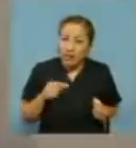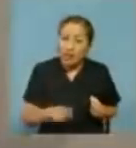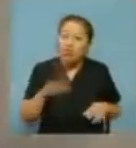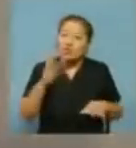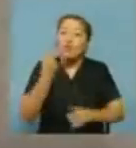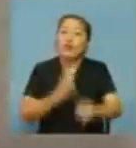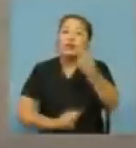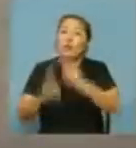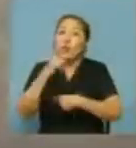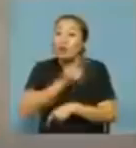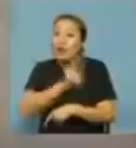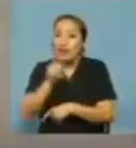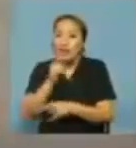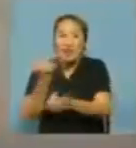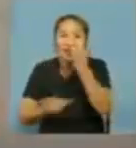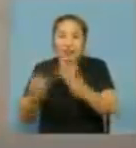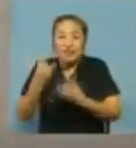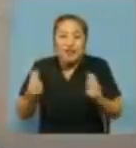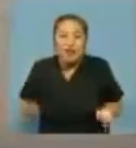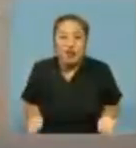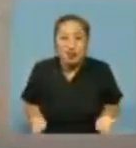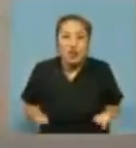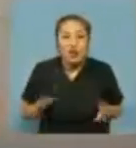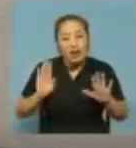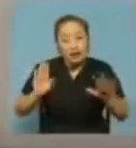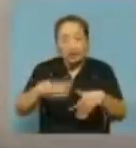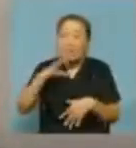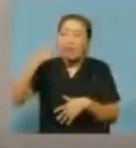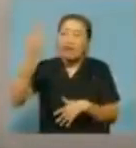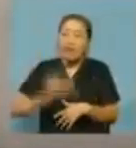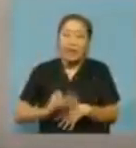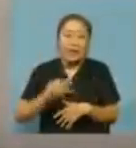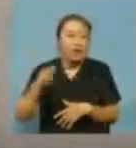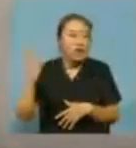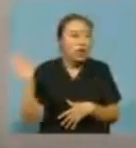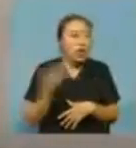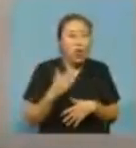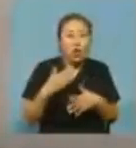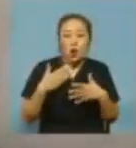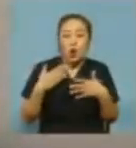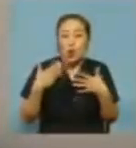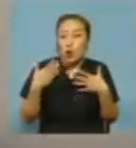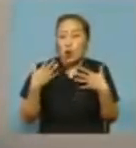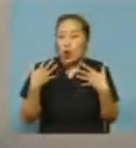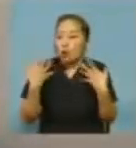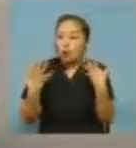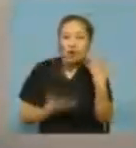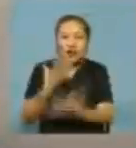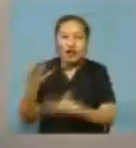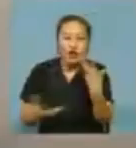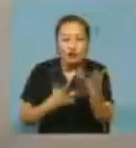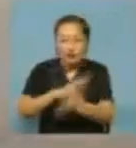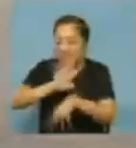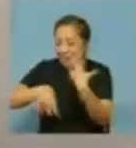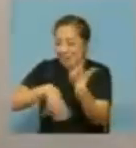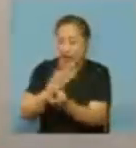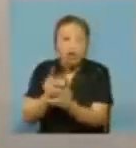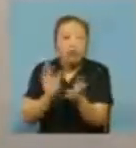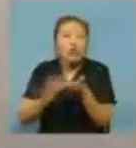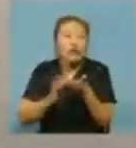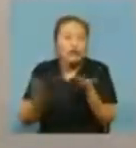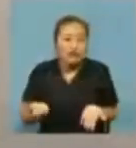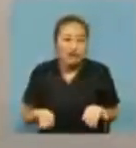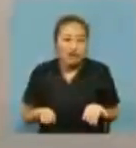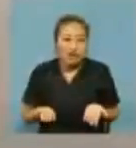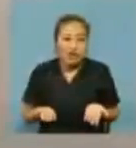una respuesta que tienen que darnos. Así que realmente está todo muy, muy caldeado, está todo muy reciente